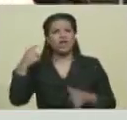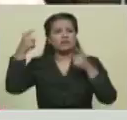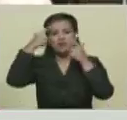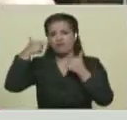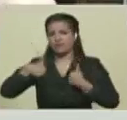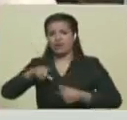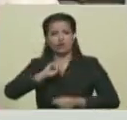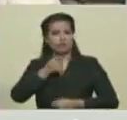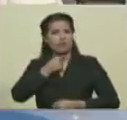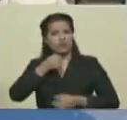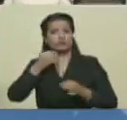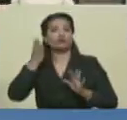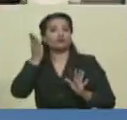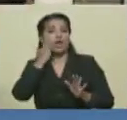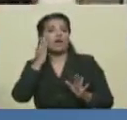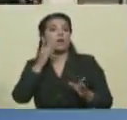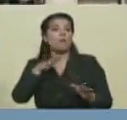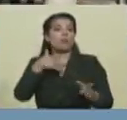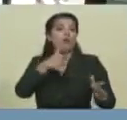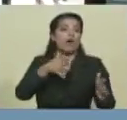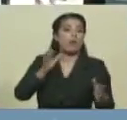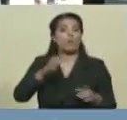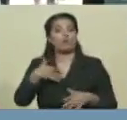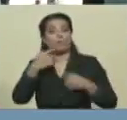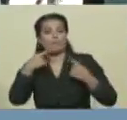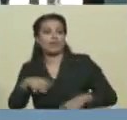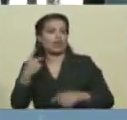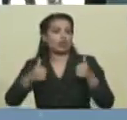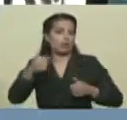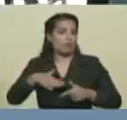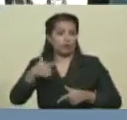sabiendo pues que se gana o se pierde, así es en democracia.